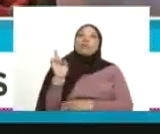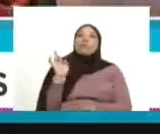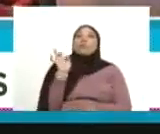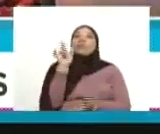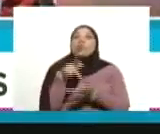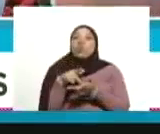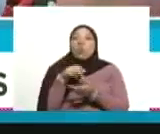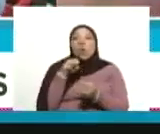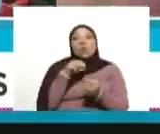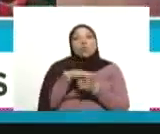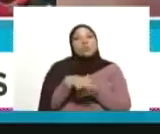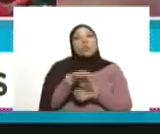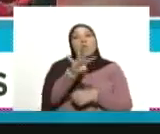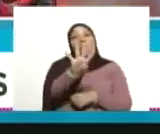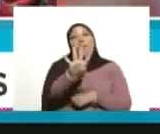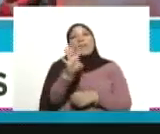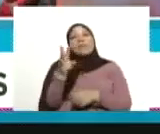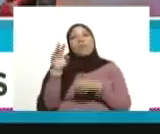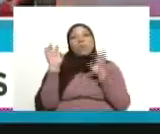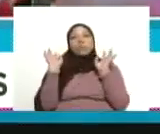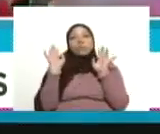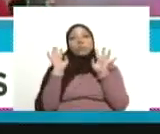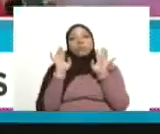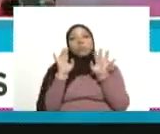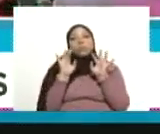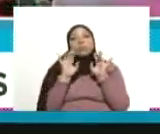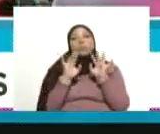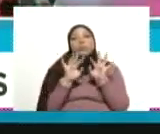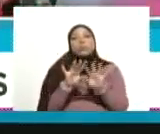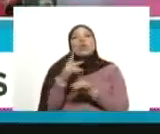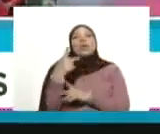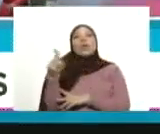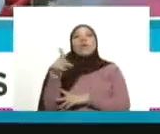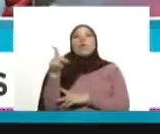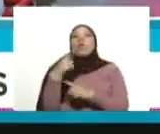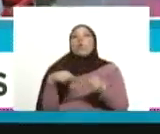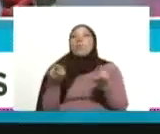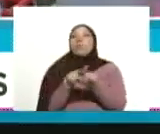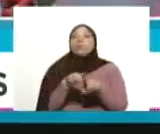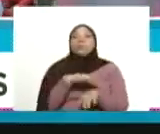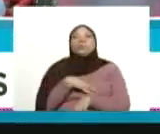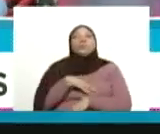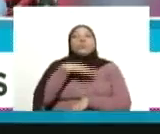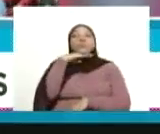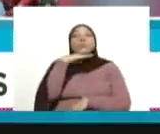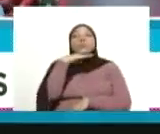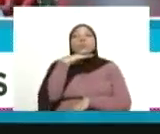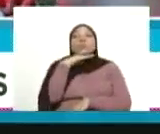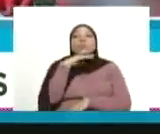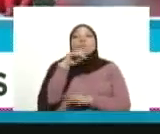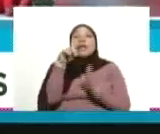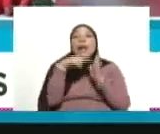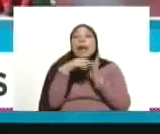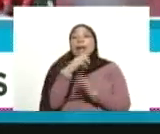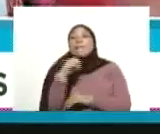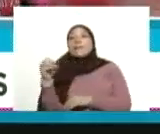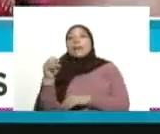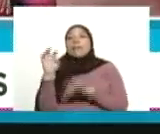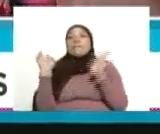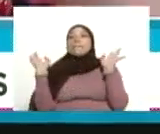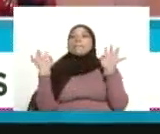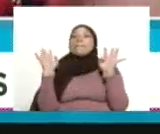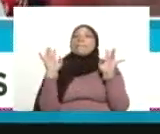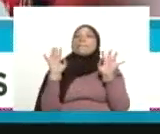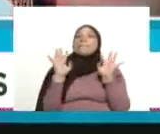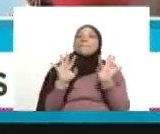Tucupita, hubo cuatro marchas en cuatro parroquias diferentes y todas fueron masivas, miles de personas. En Lara, parroquia